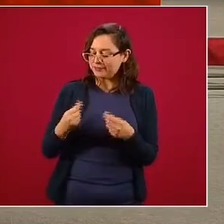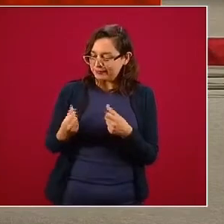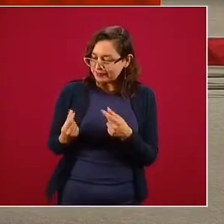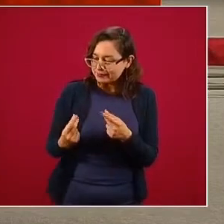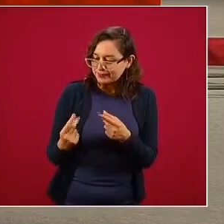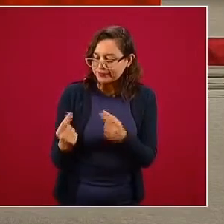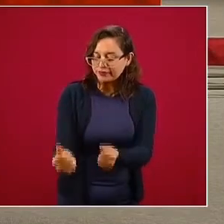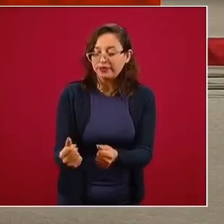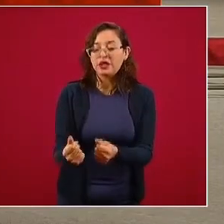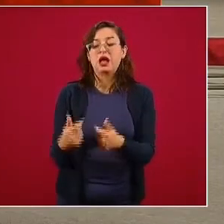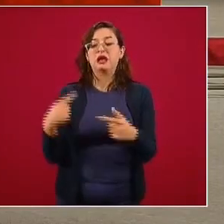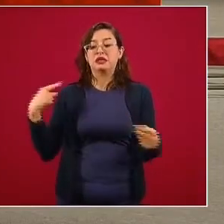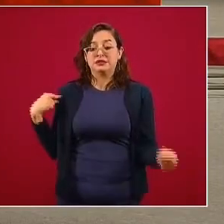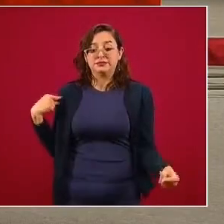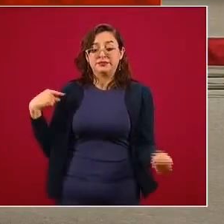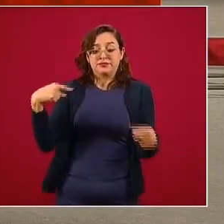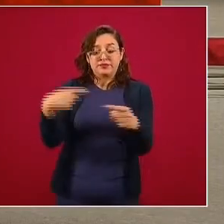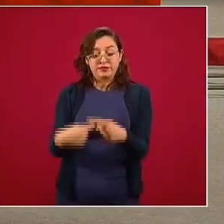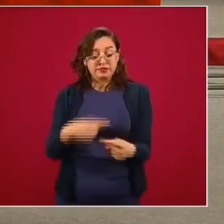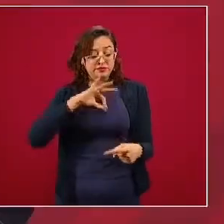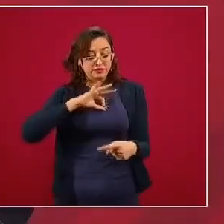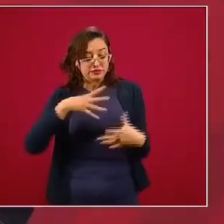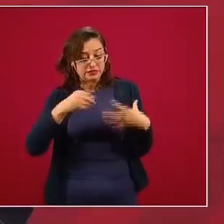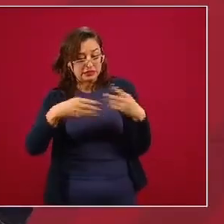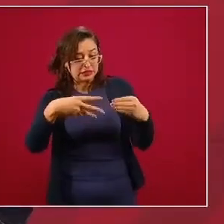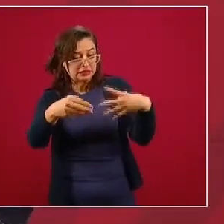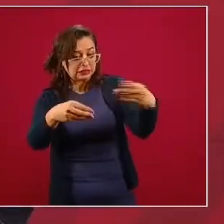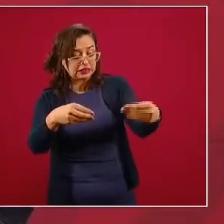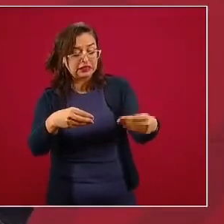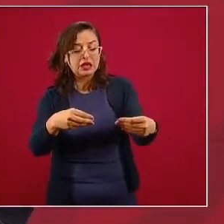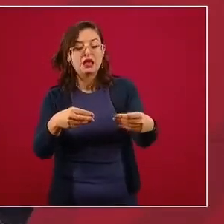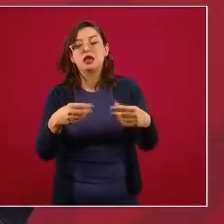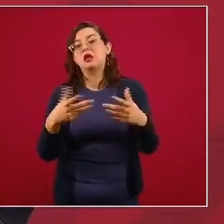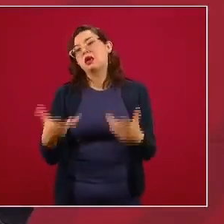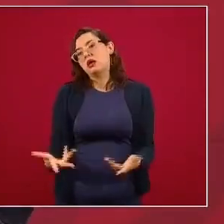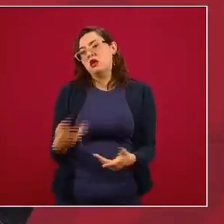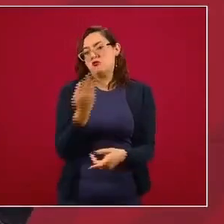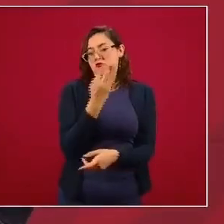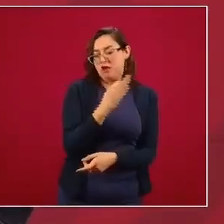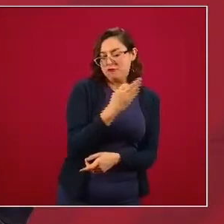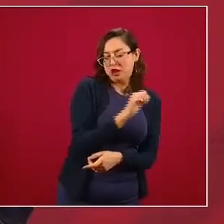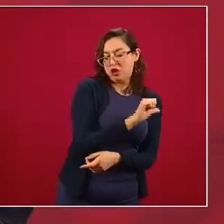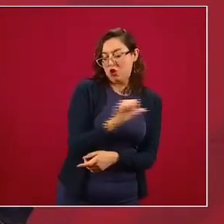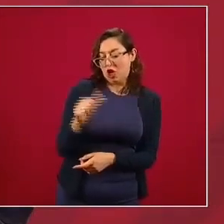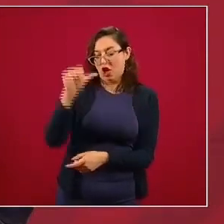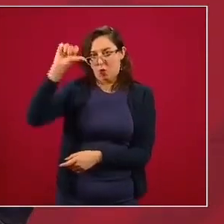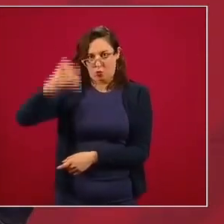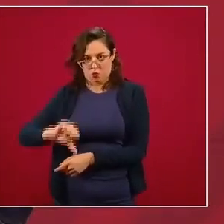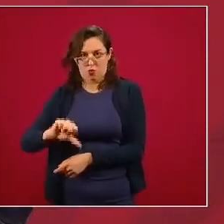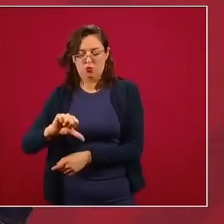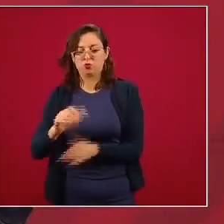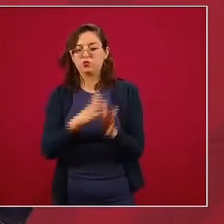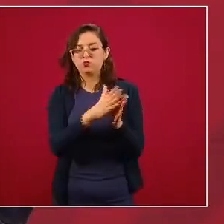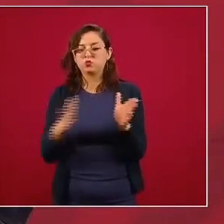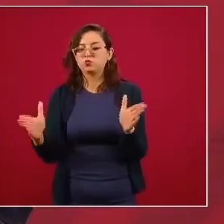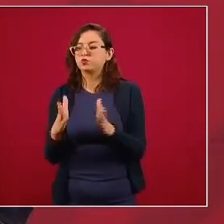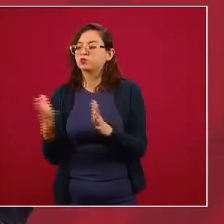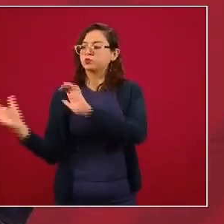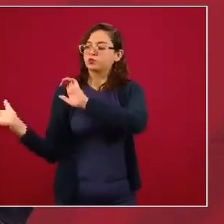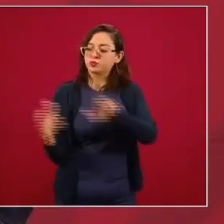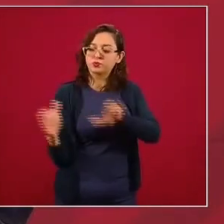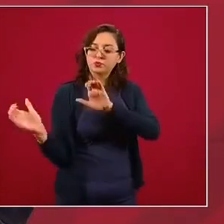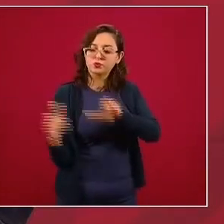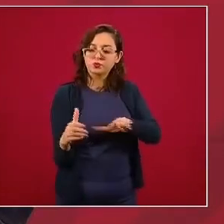planeadas. Hemos logrado a lo largo de la respuesta a la epidemia, curiosamente entre la mitad de febrero y esta fecha,